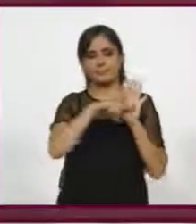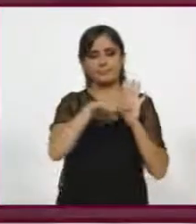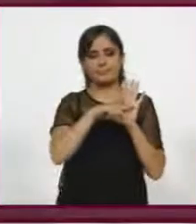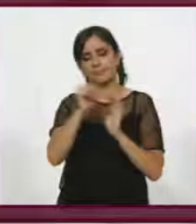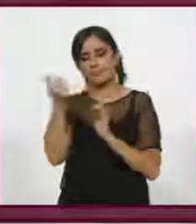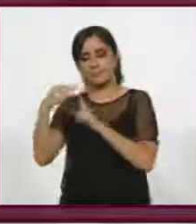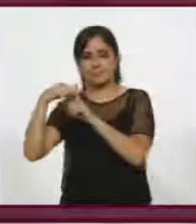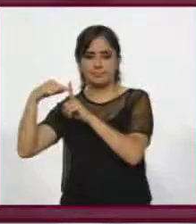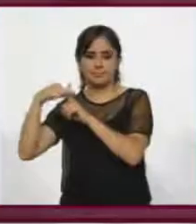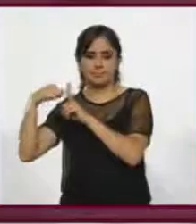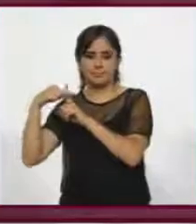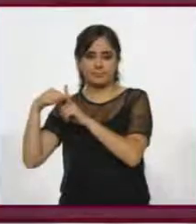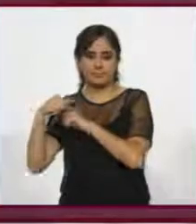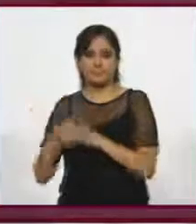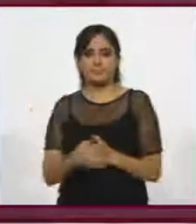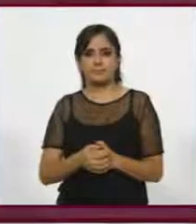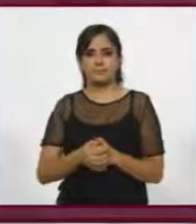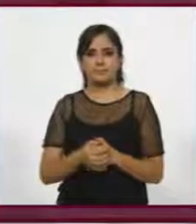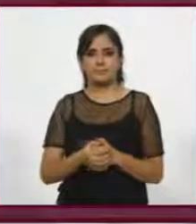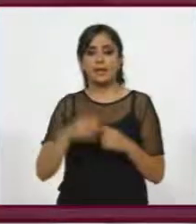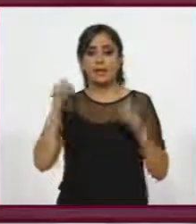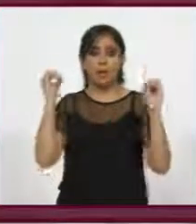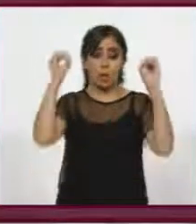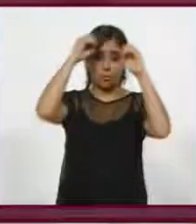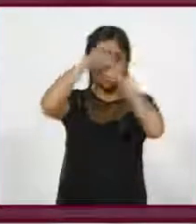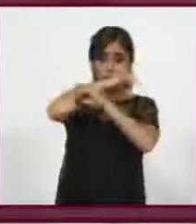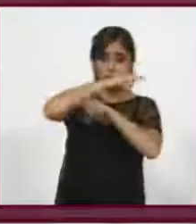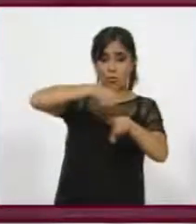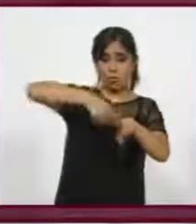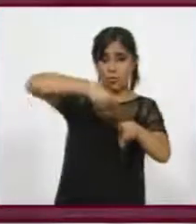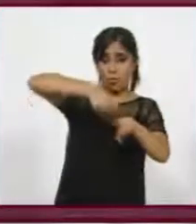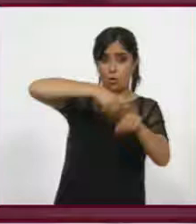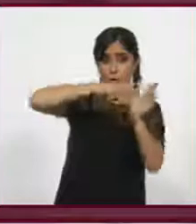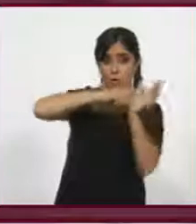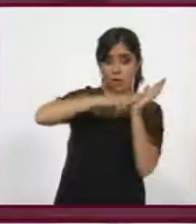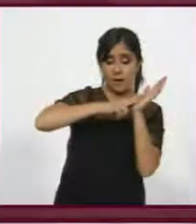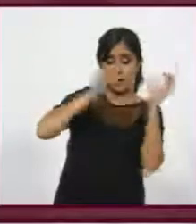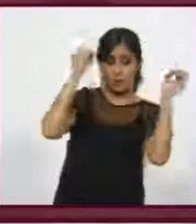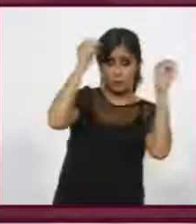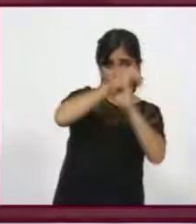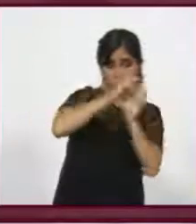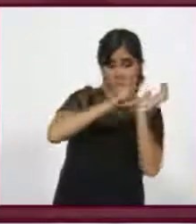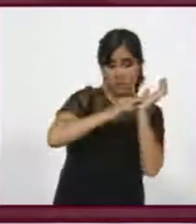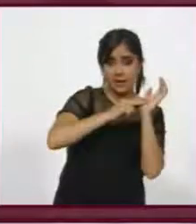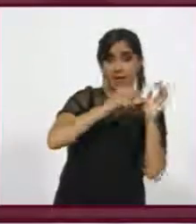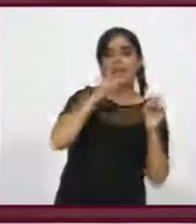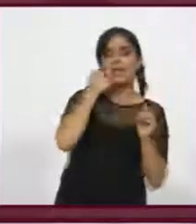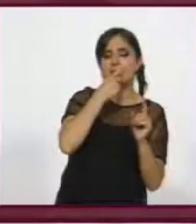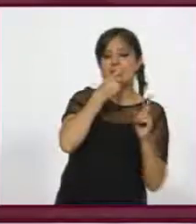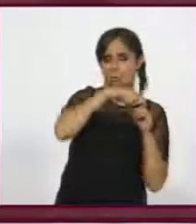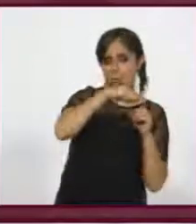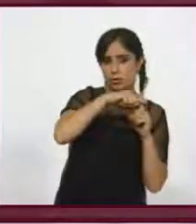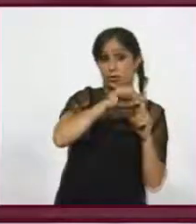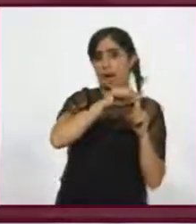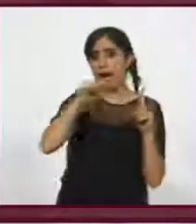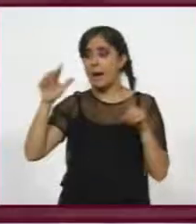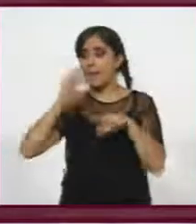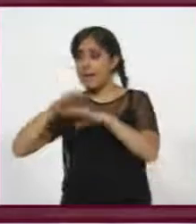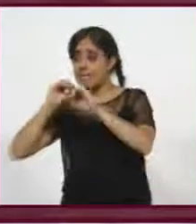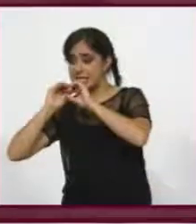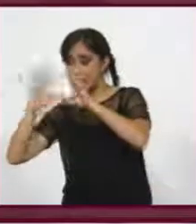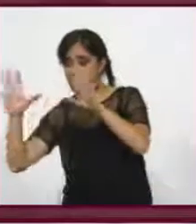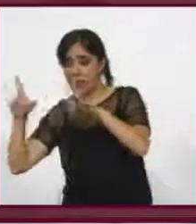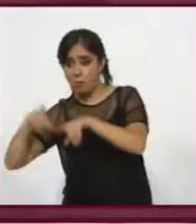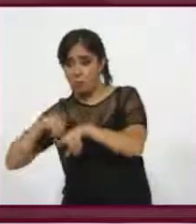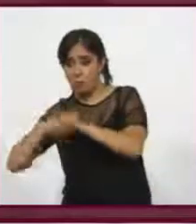más favorable, ¿no? Entre más oscuro el color o más oscuro el verde es más favorable. Nosotros